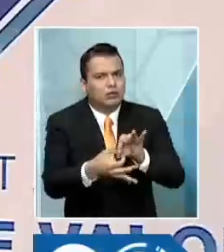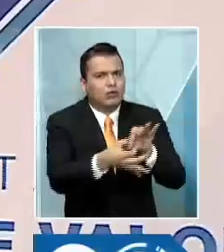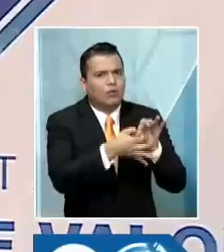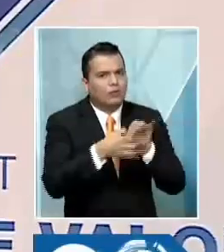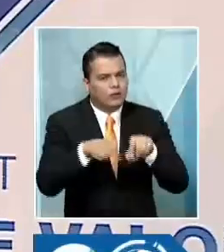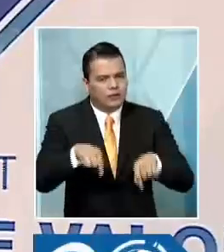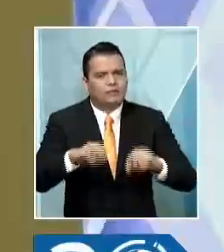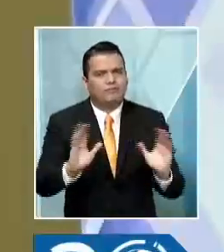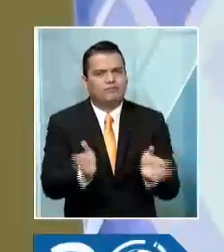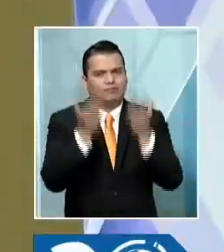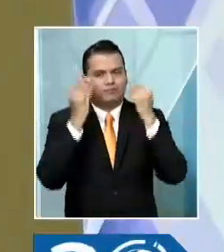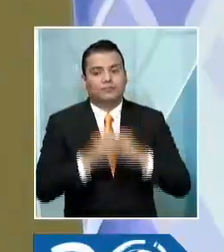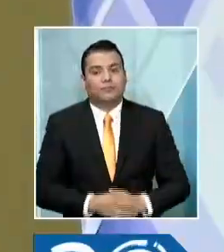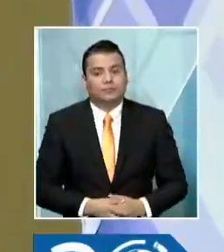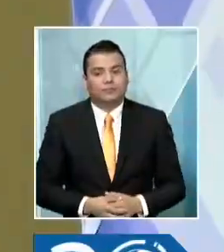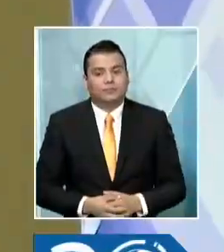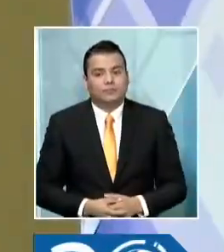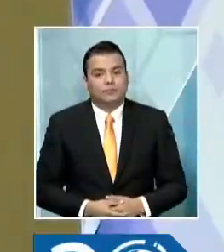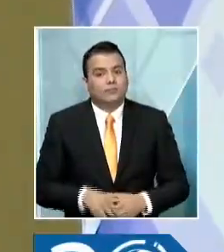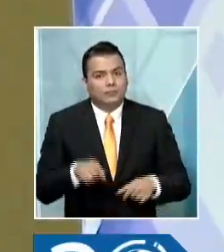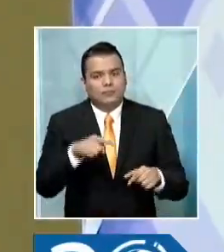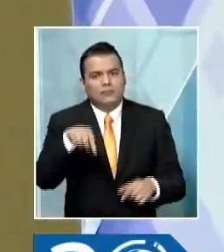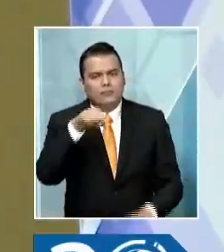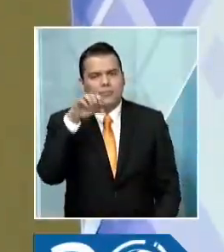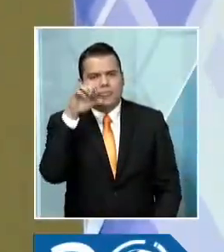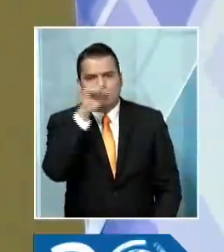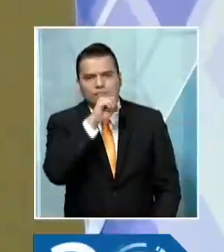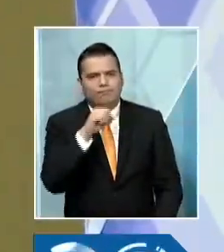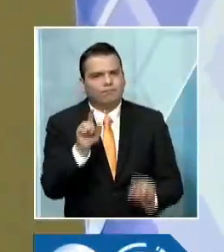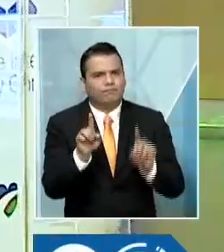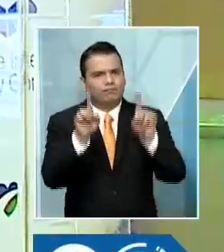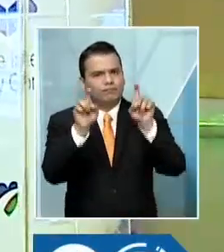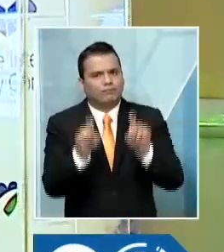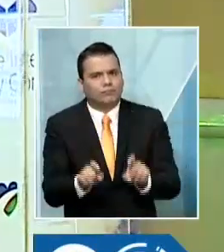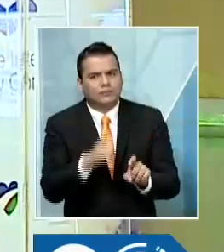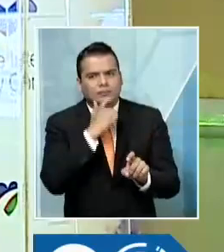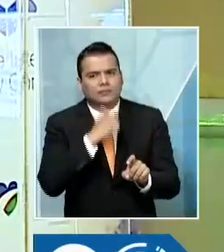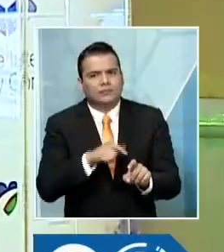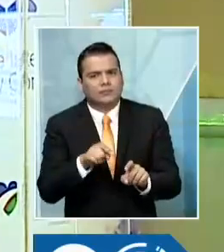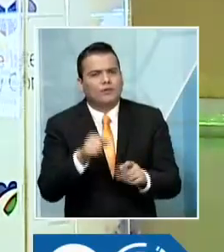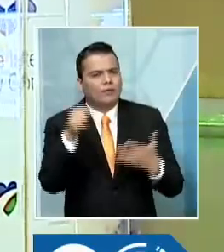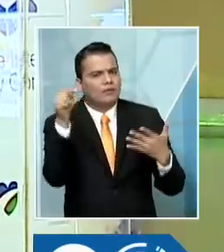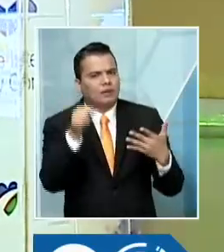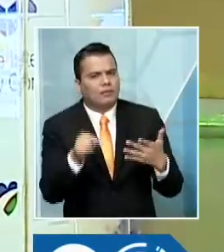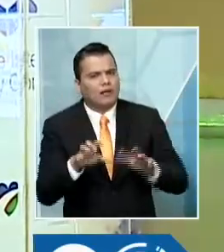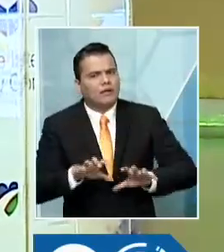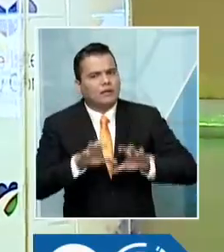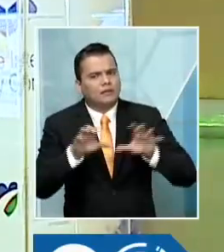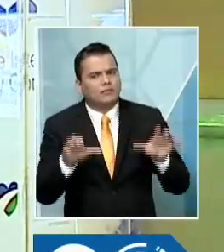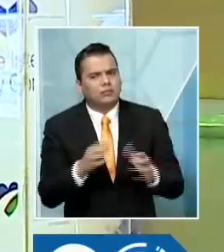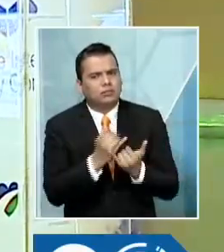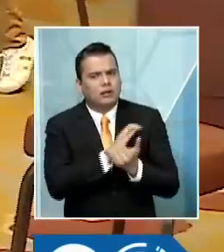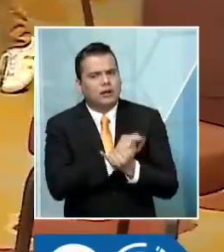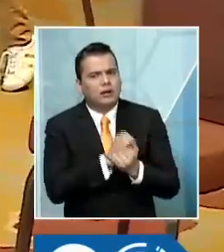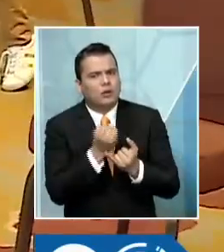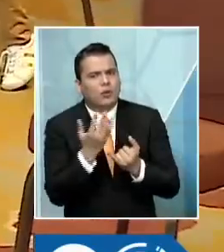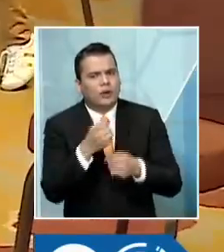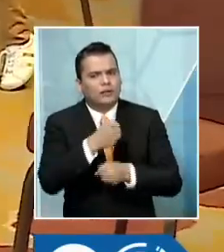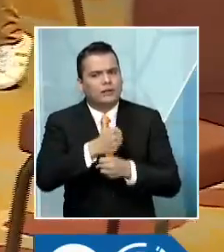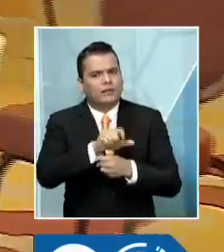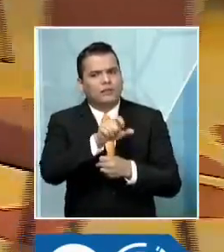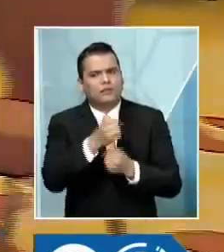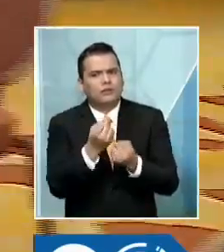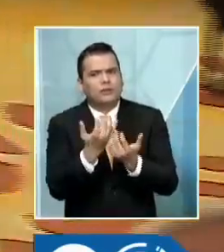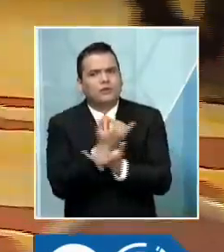la ciudad-región adelante. Entre las conclusiones del evento se tocaron temas como las principales actividades económicas locales, el mercado laboral y la